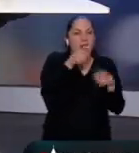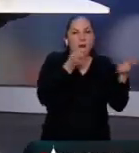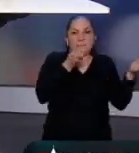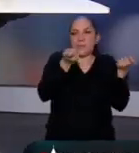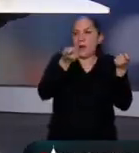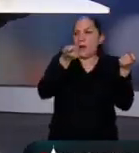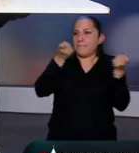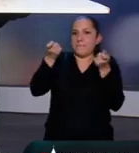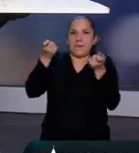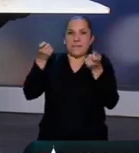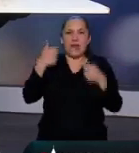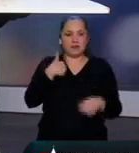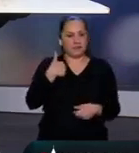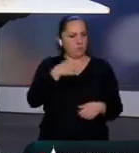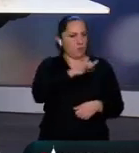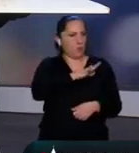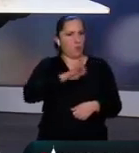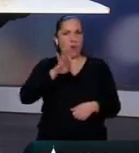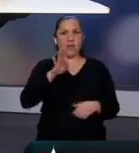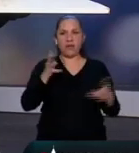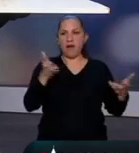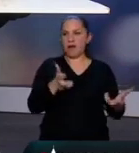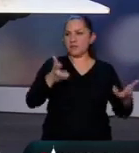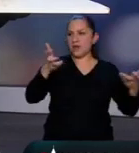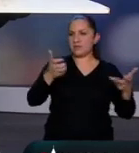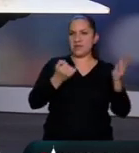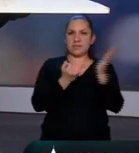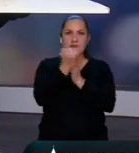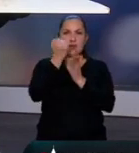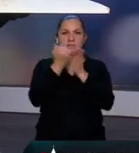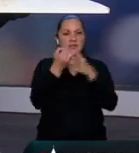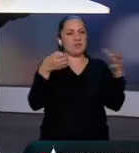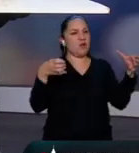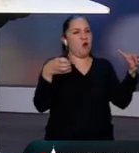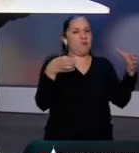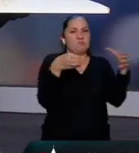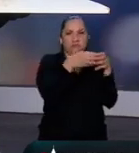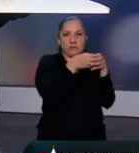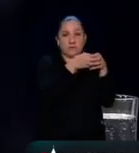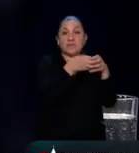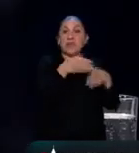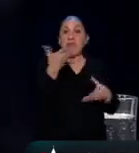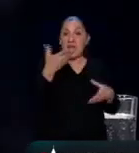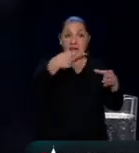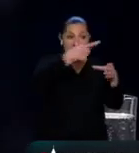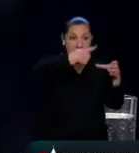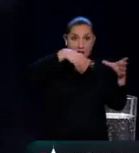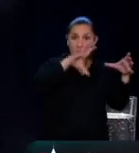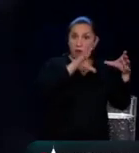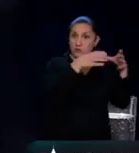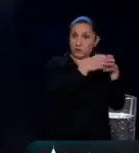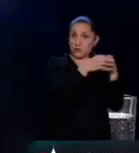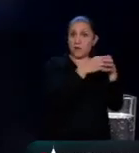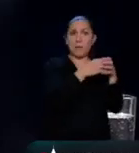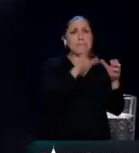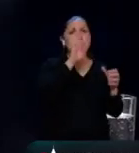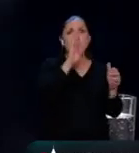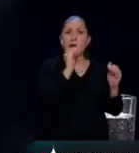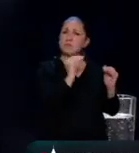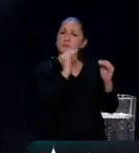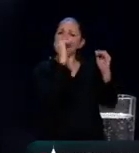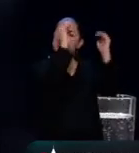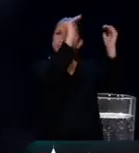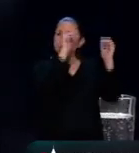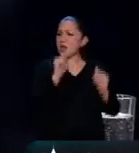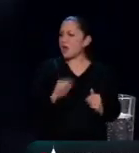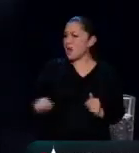herramientas para poder dirigirlo a placer. Esa élite había naturalizado el clasismo. Hoy ya no se puede de manera tan